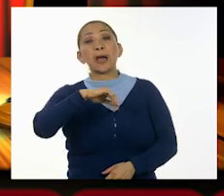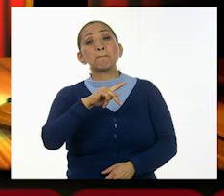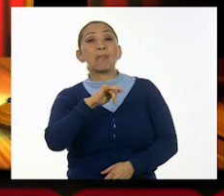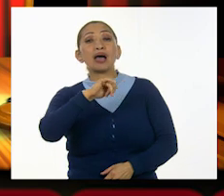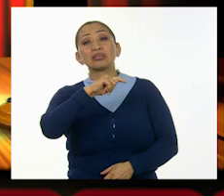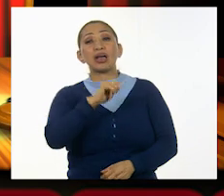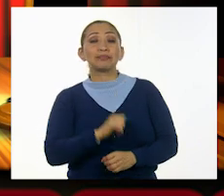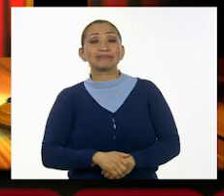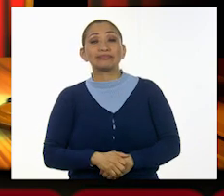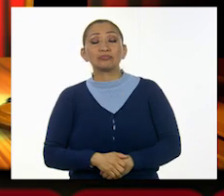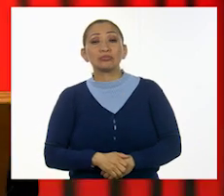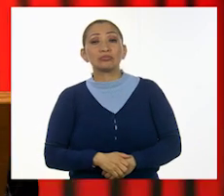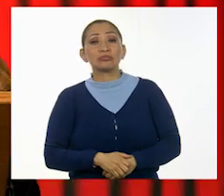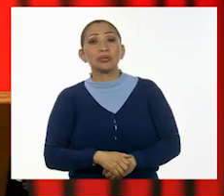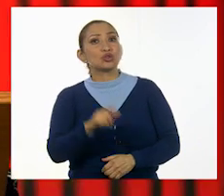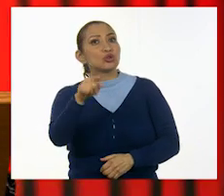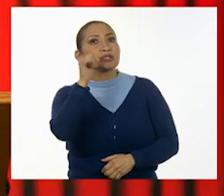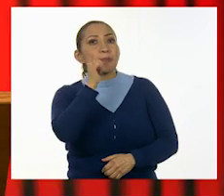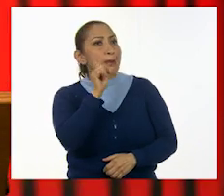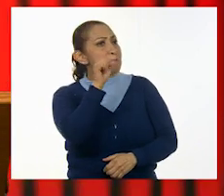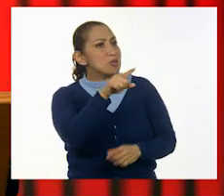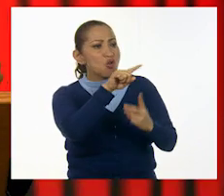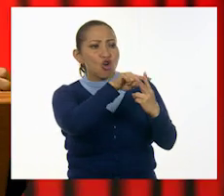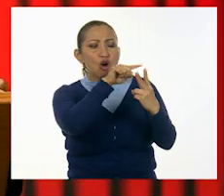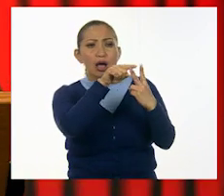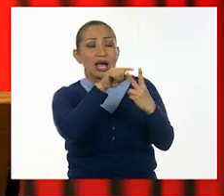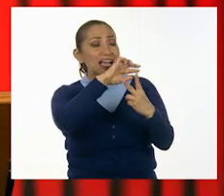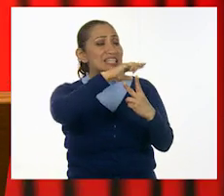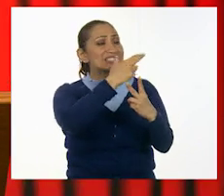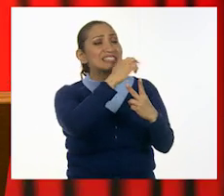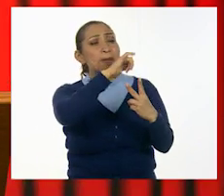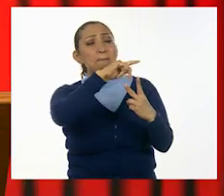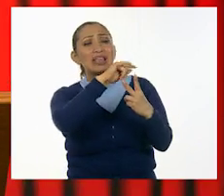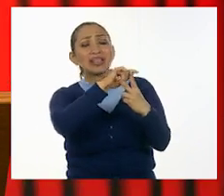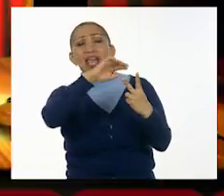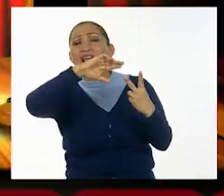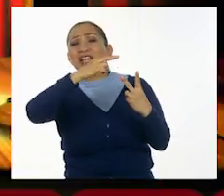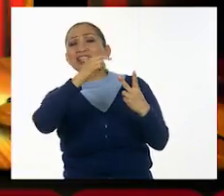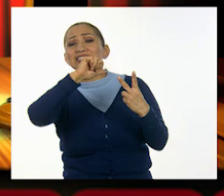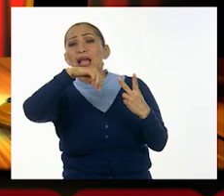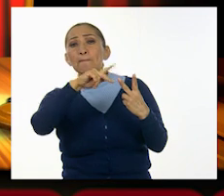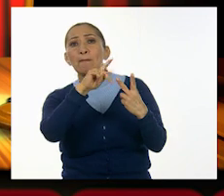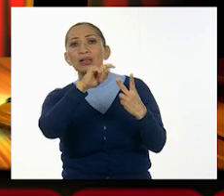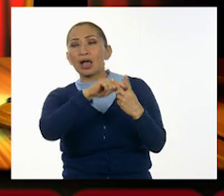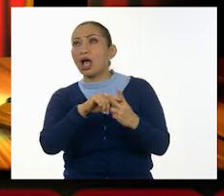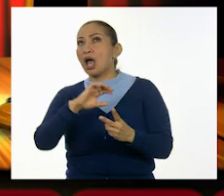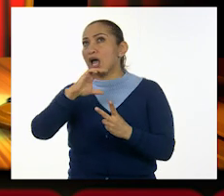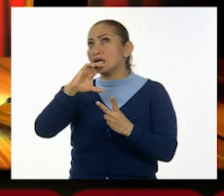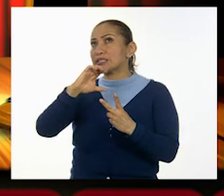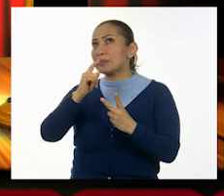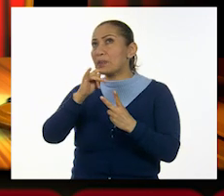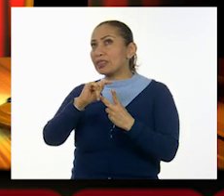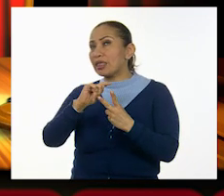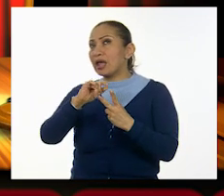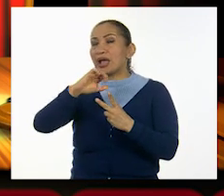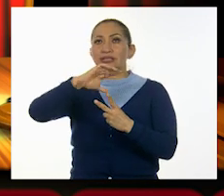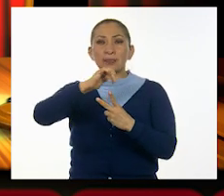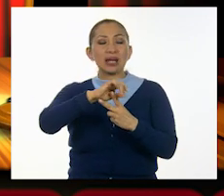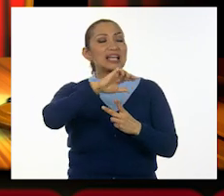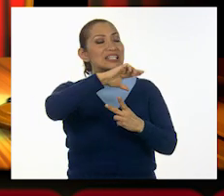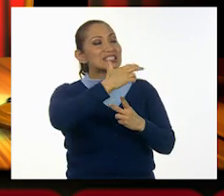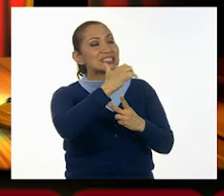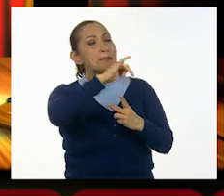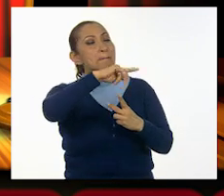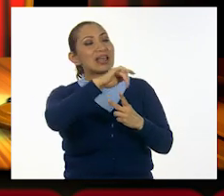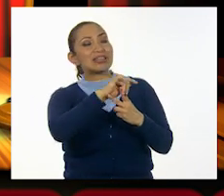Chámpata. Usted siempre dice lo mismo: chímpete, chámpata. Chámpata, chímpete.